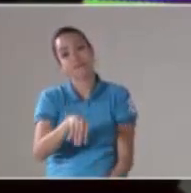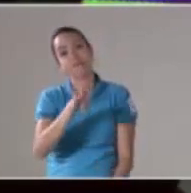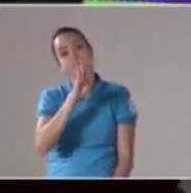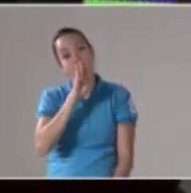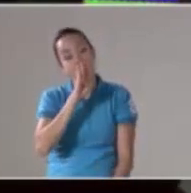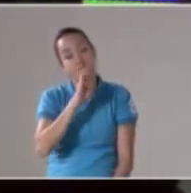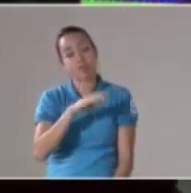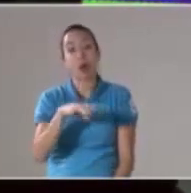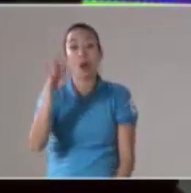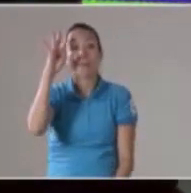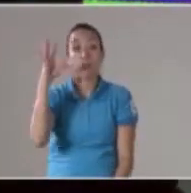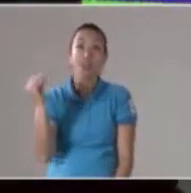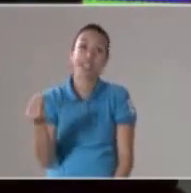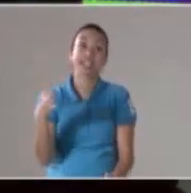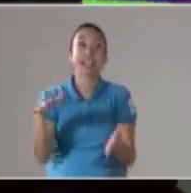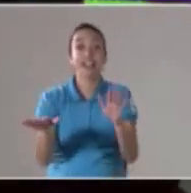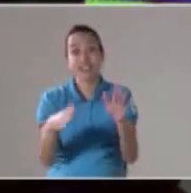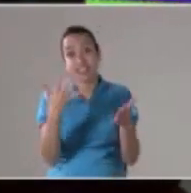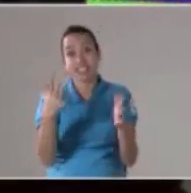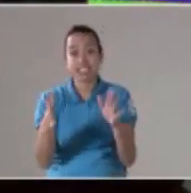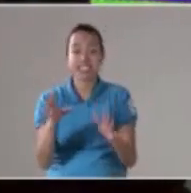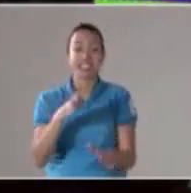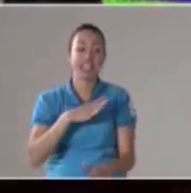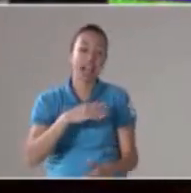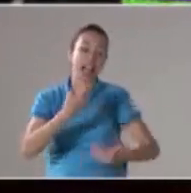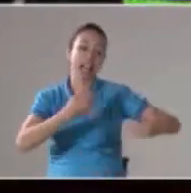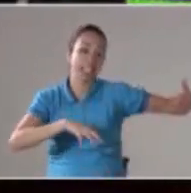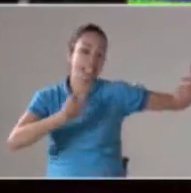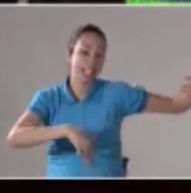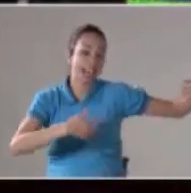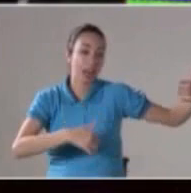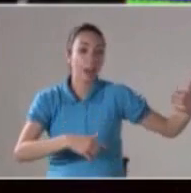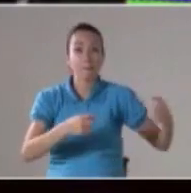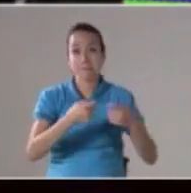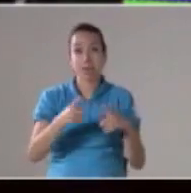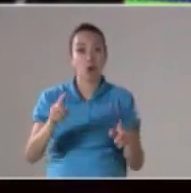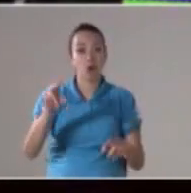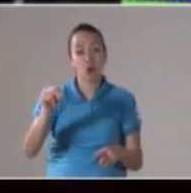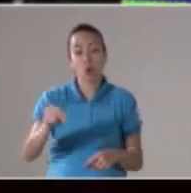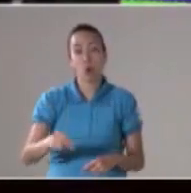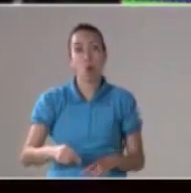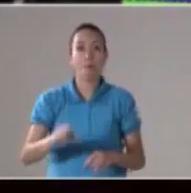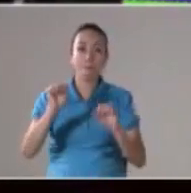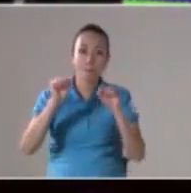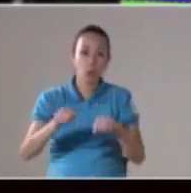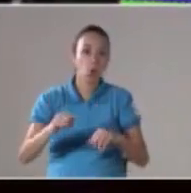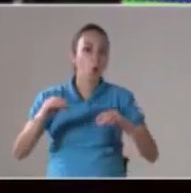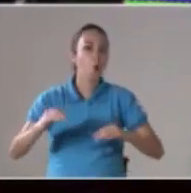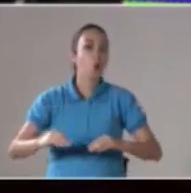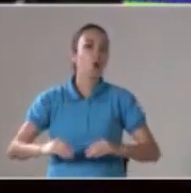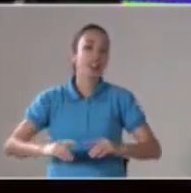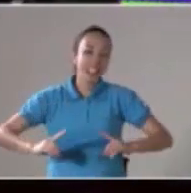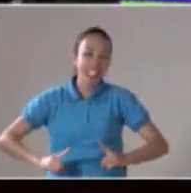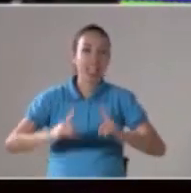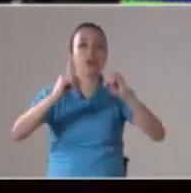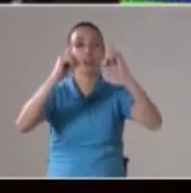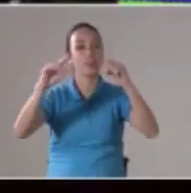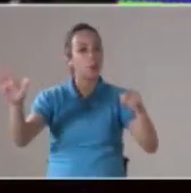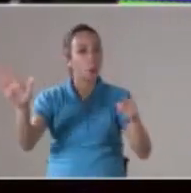guitarra y todo, pero no se desarrolló completamente. ¿Por qué razón? Porque no pidió una guianza a quien se la tenía que